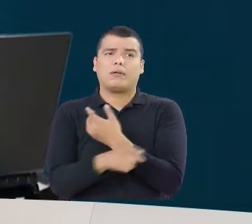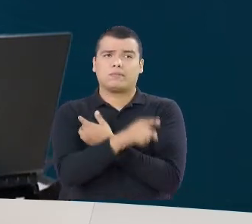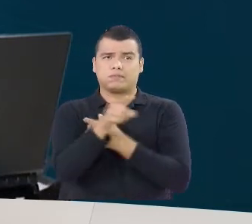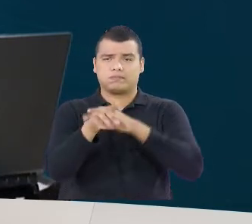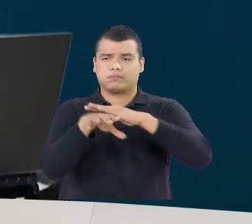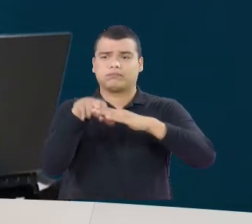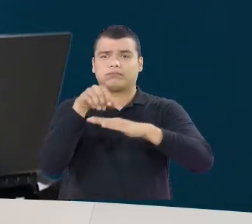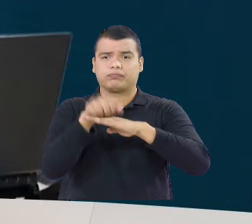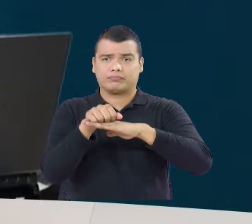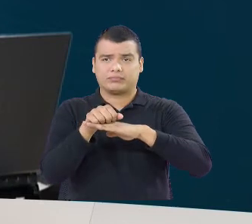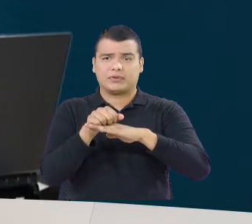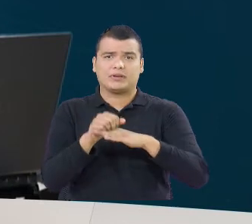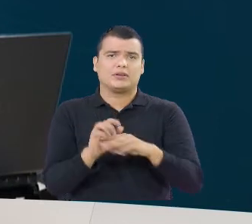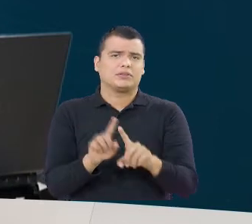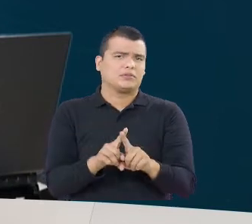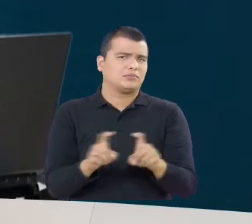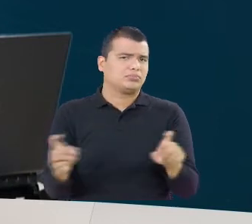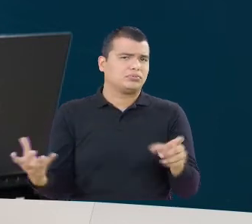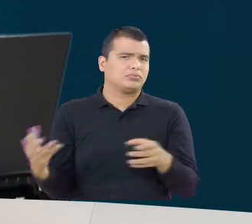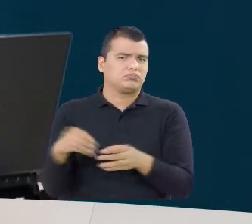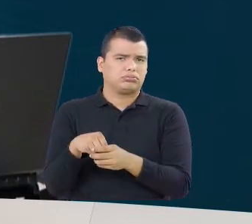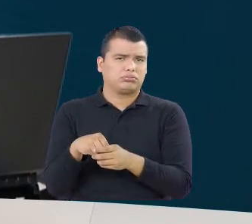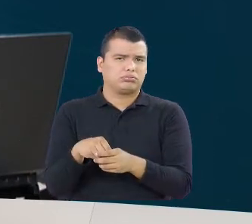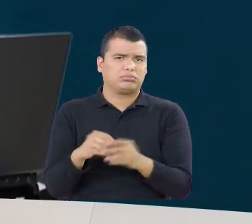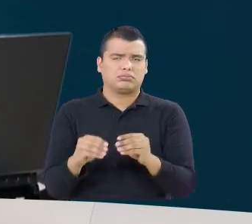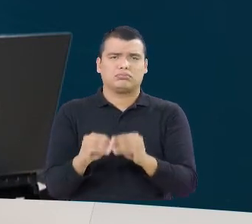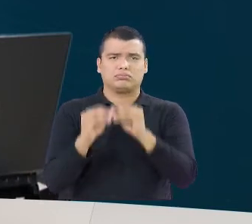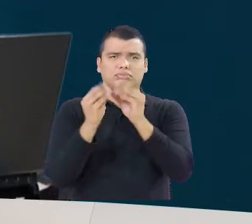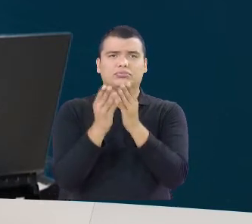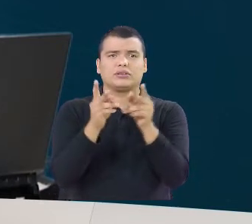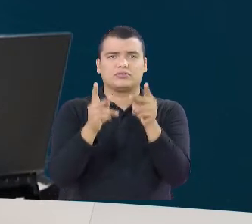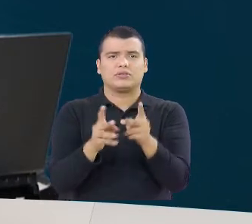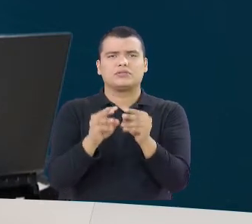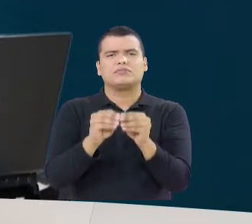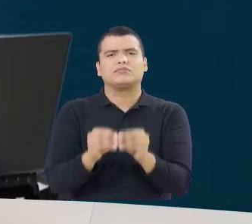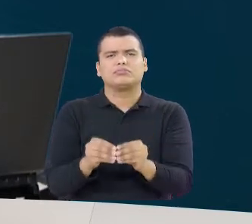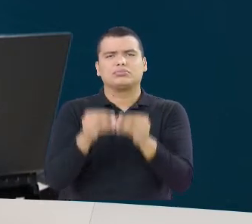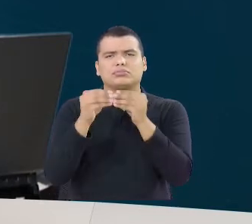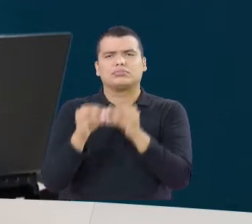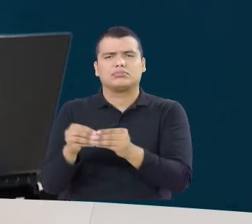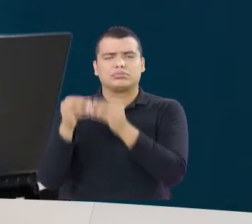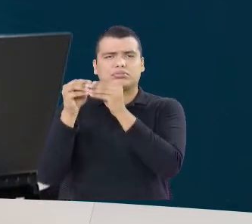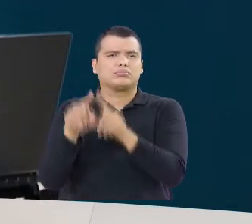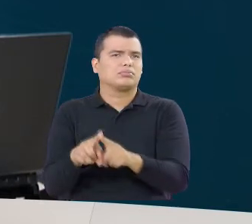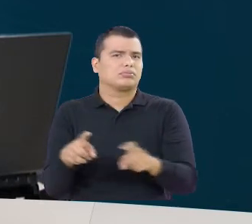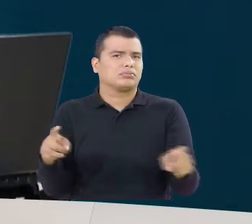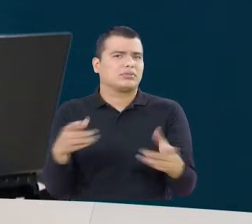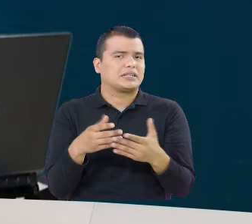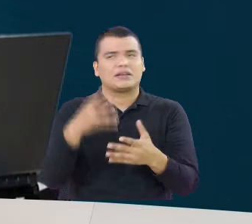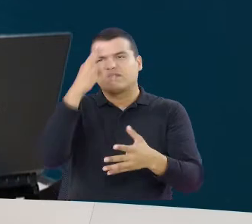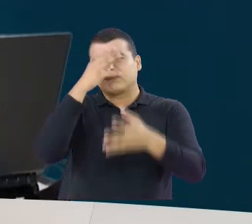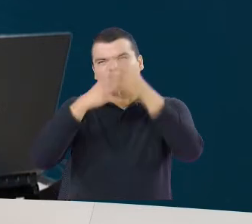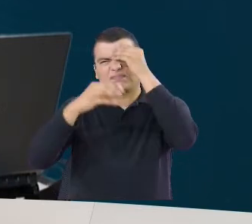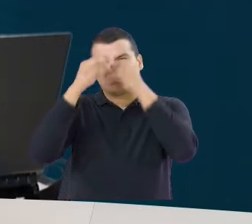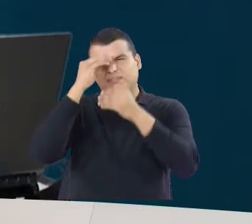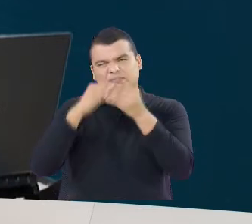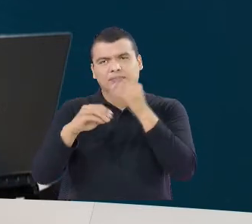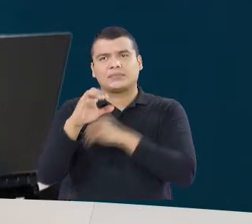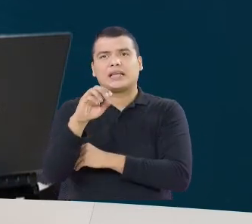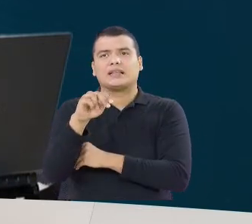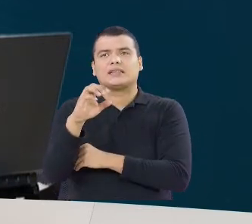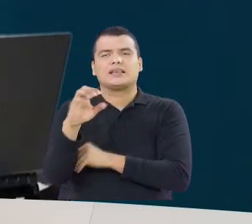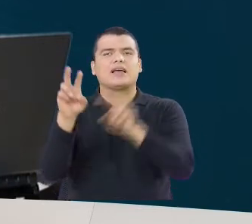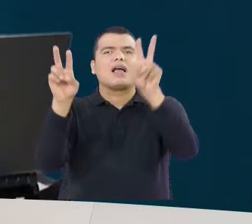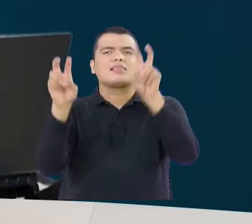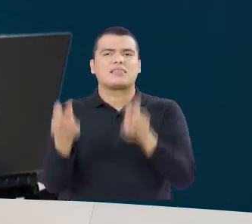de la unidad de dividir uno puede hacer una máquina con lo que los estudiantes podrían hacer maquinitas como estas e ingresar al mundo de la CNC,